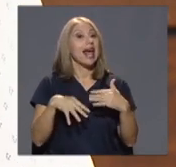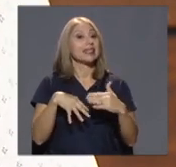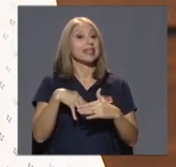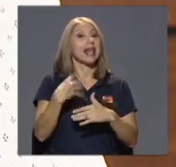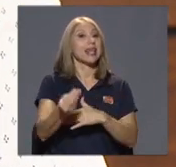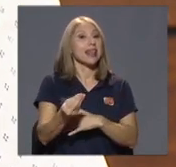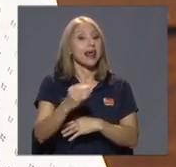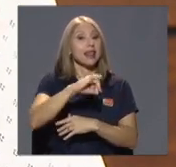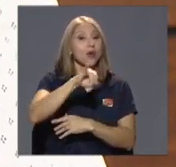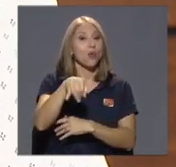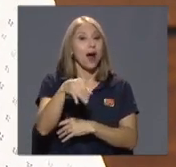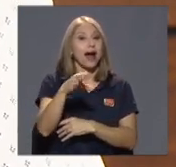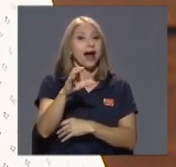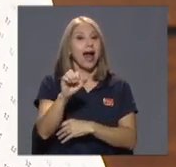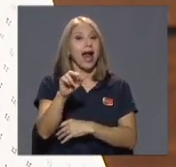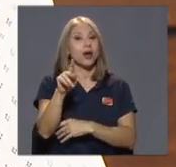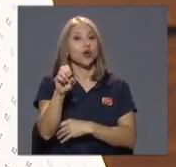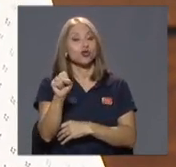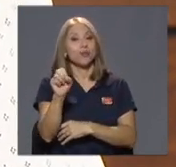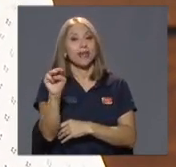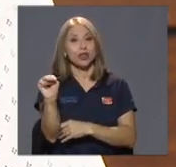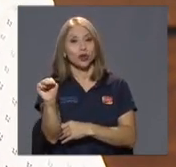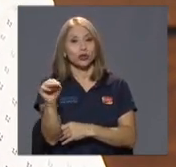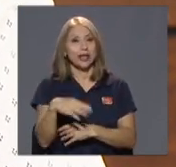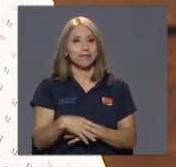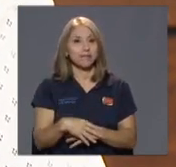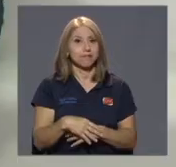seguir. Cuénteme, doña Nancy,